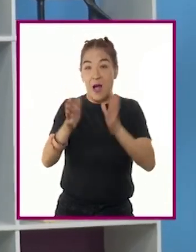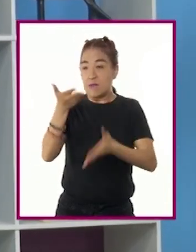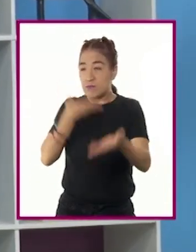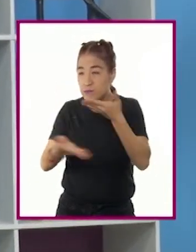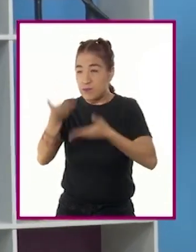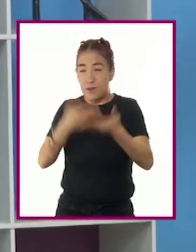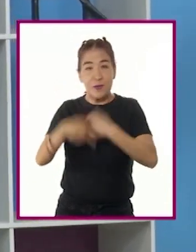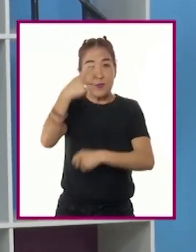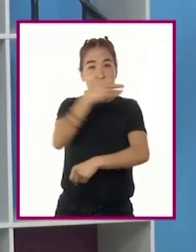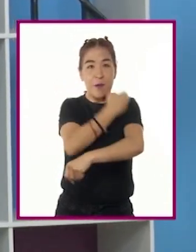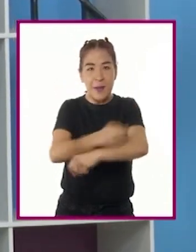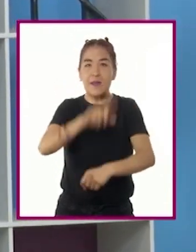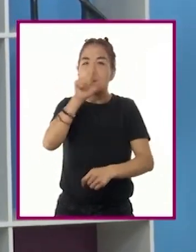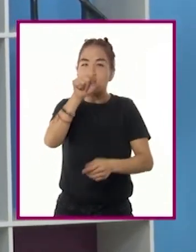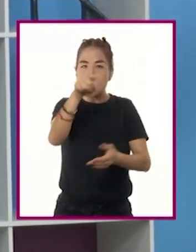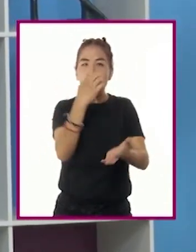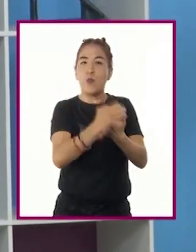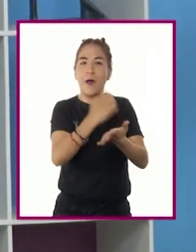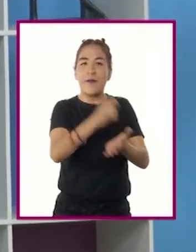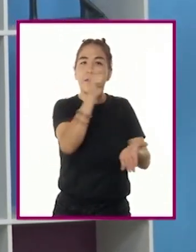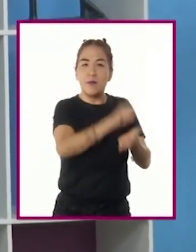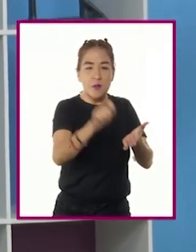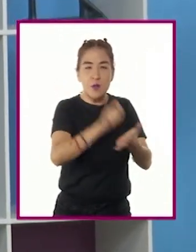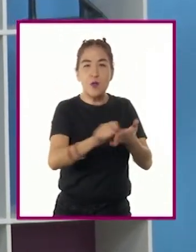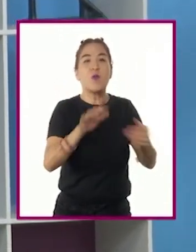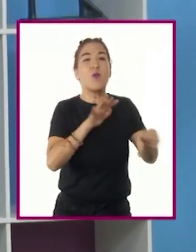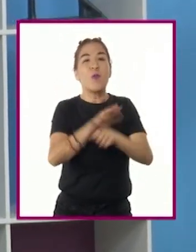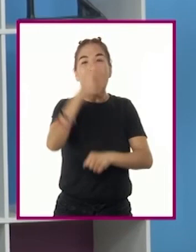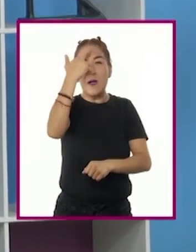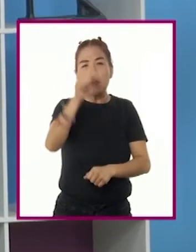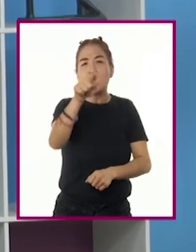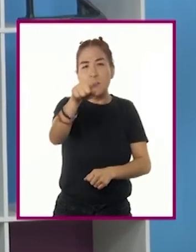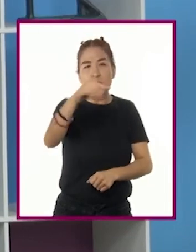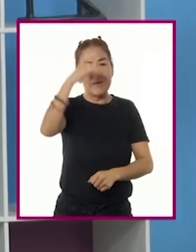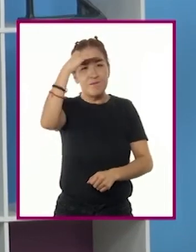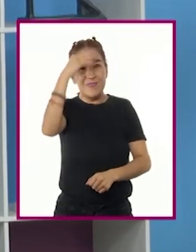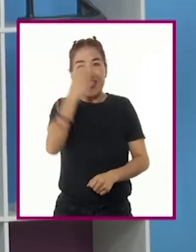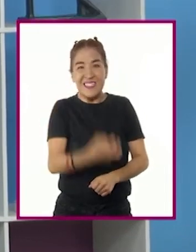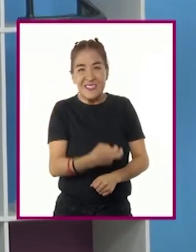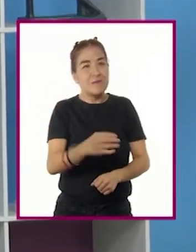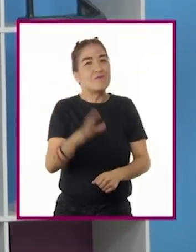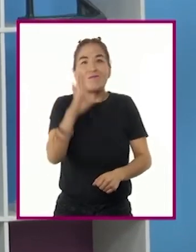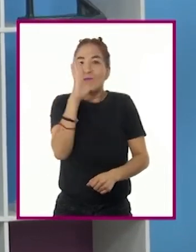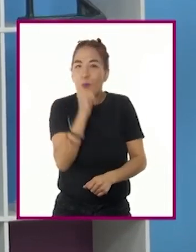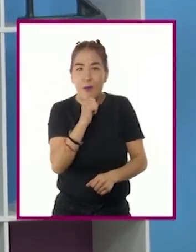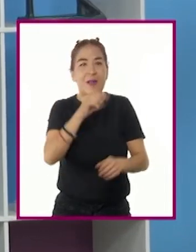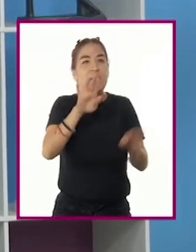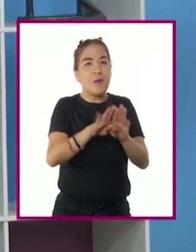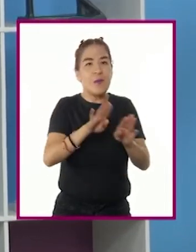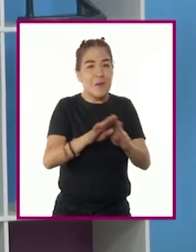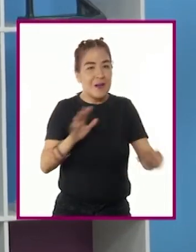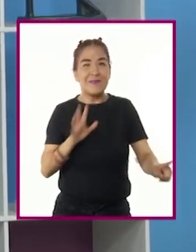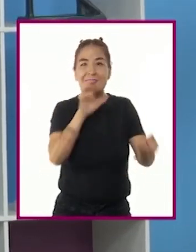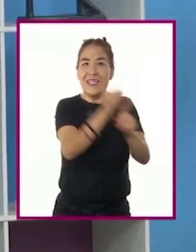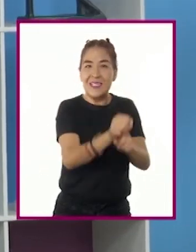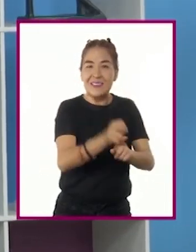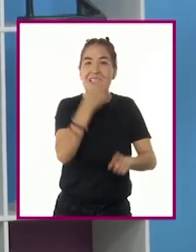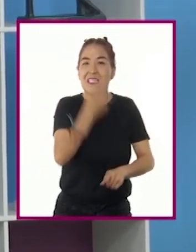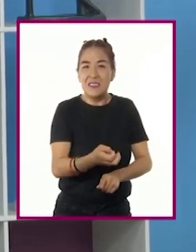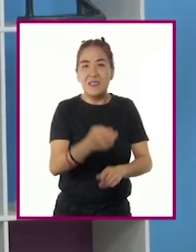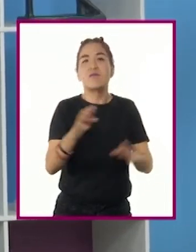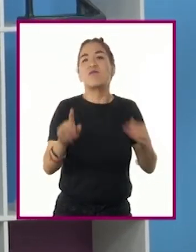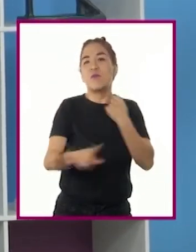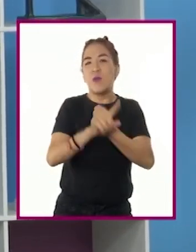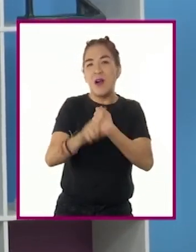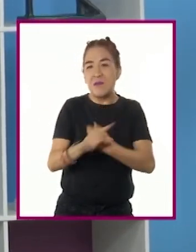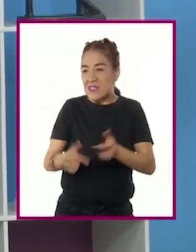discutieron, escriban en su cuaderno las causas que consideran han propiciado que no se cumplan en su totalidad o los rezagos